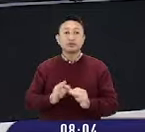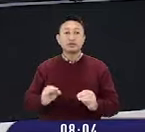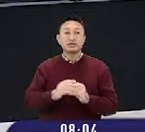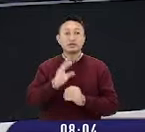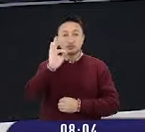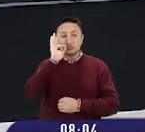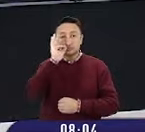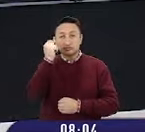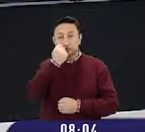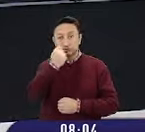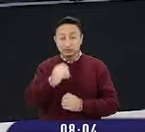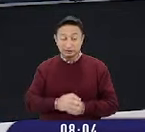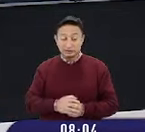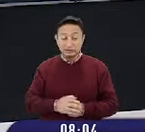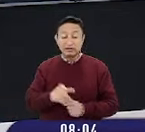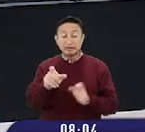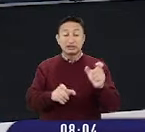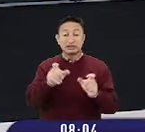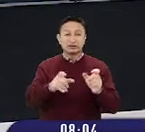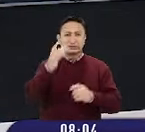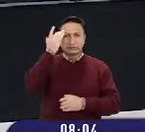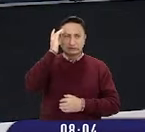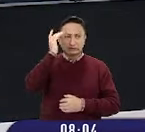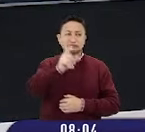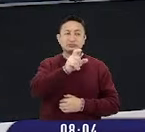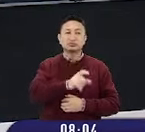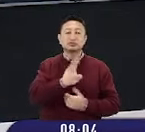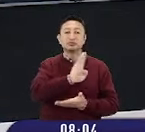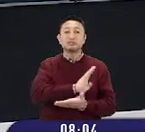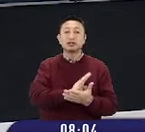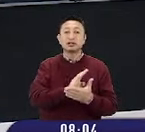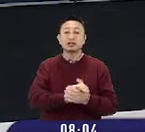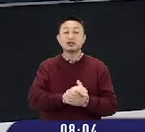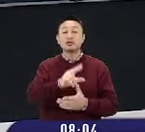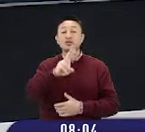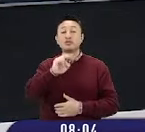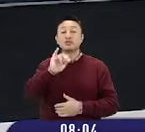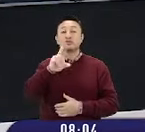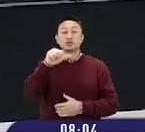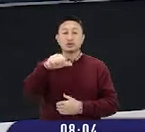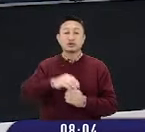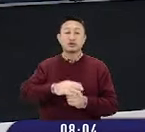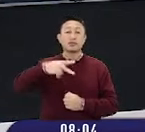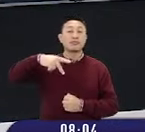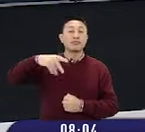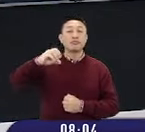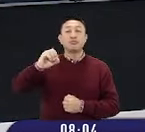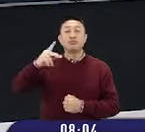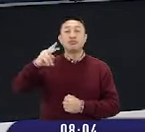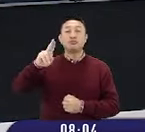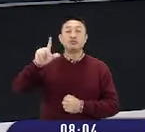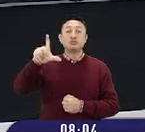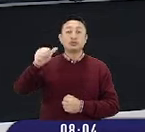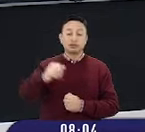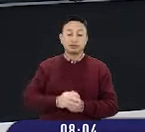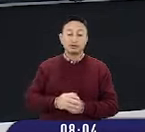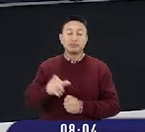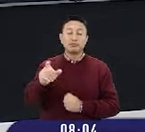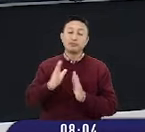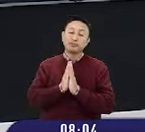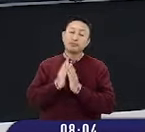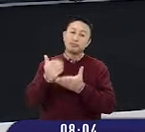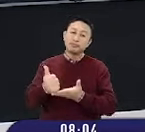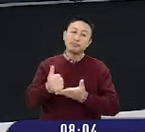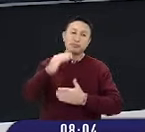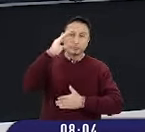droga representan el miedo e inseguridad de los moradores del barrio Unión Popular al sur de Quito. Los vecinos piden mayor vigilancia